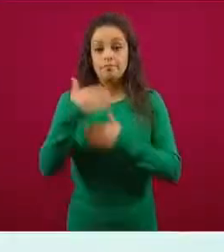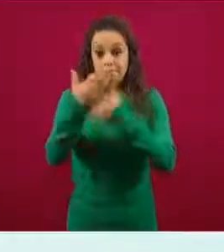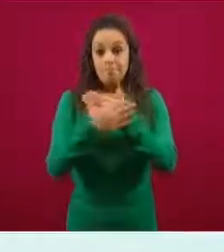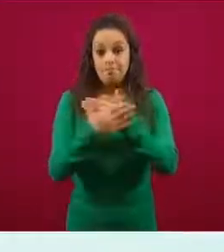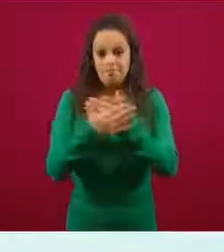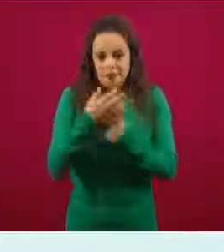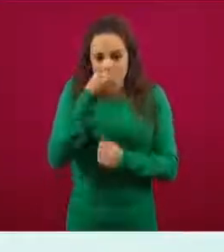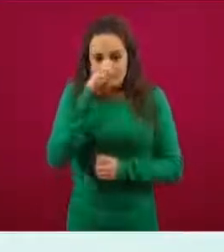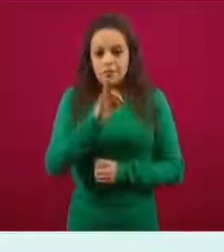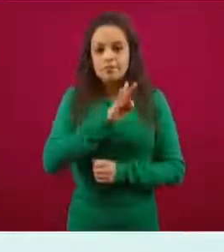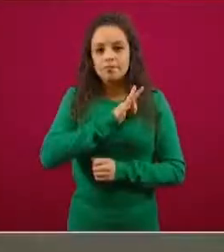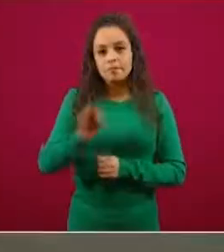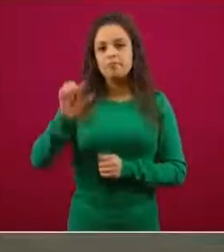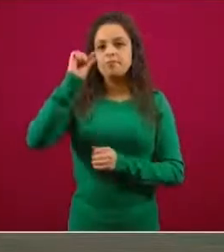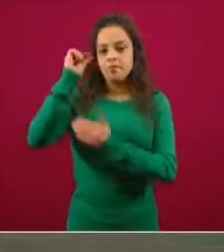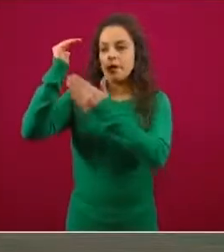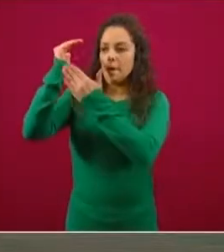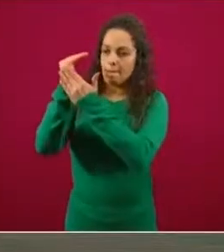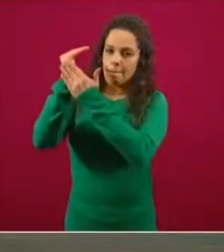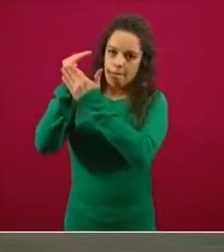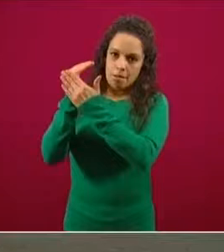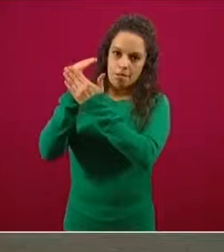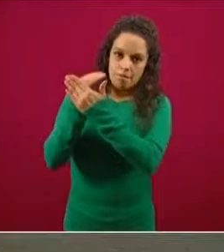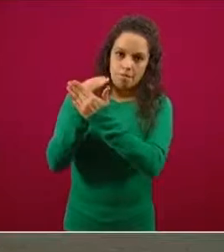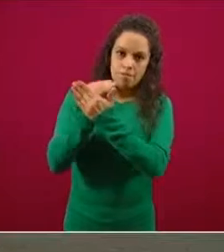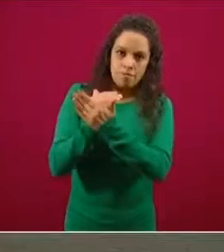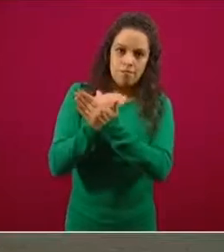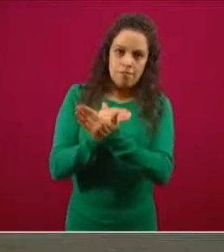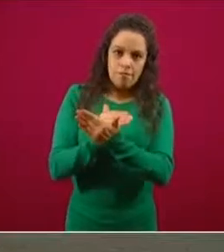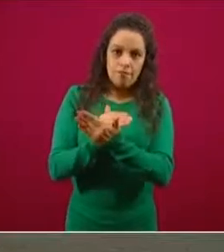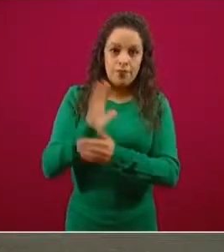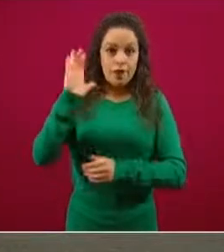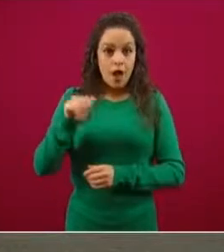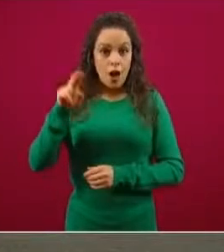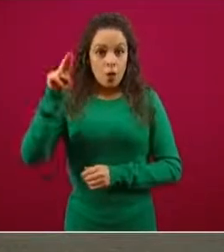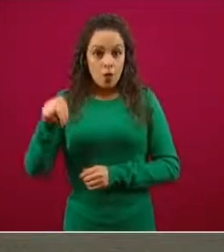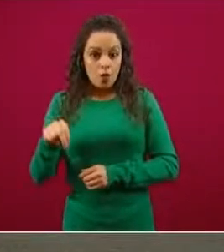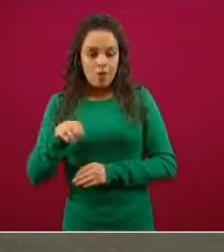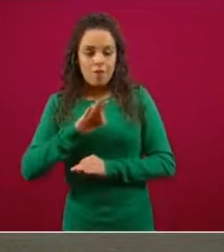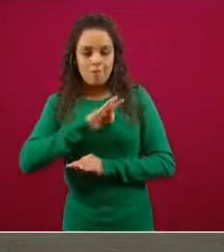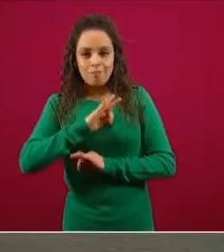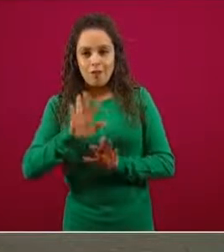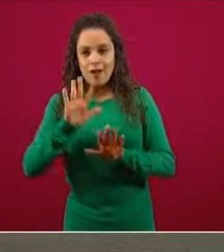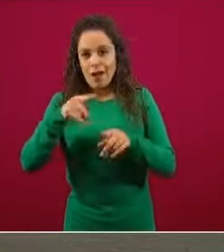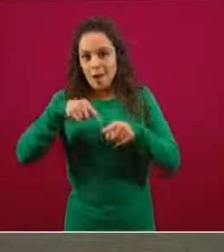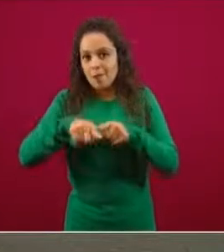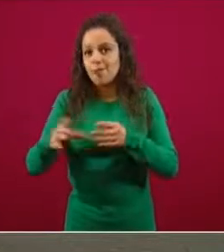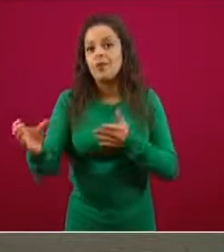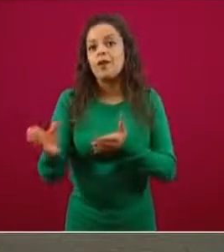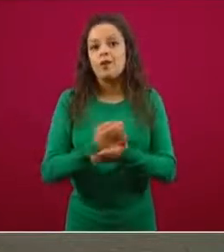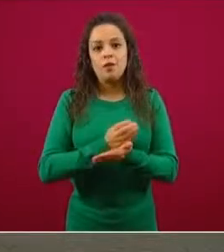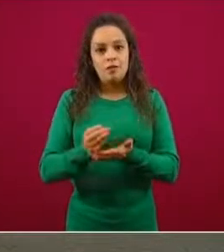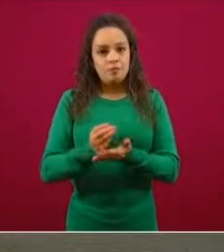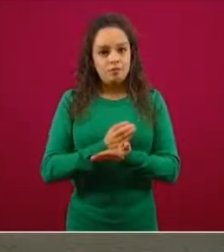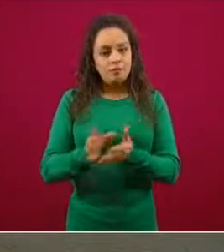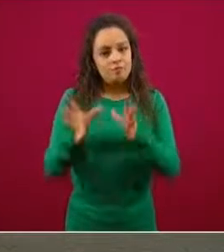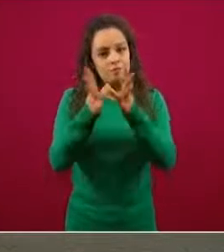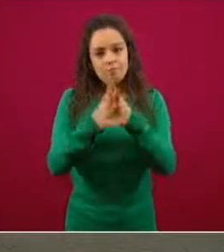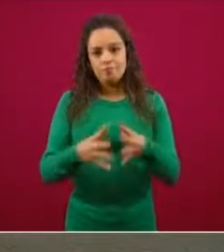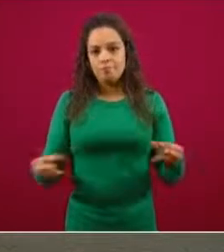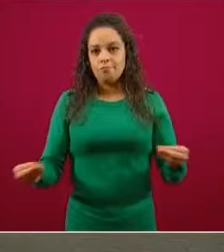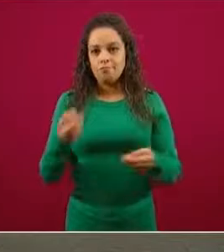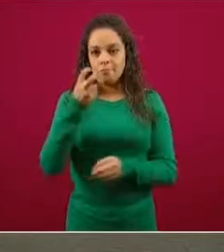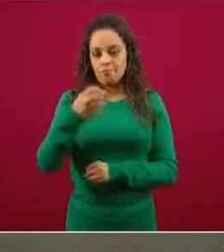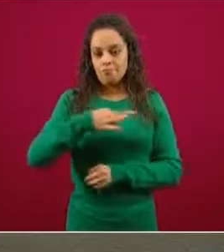y Cancún estaría ya próximo a salir de la epidemia. Ahora, quiero dejar una cosa muy en claro, porque esto aplica para las